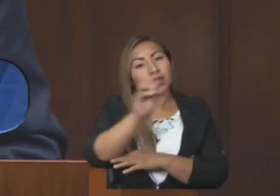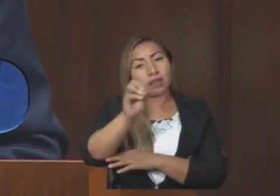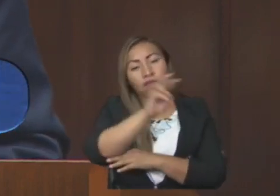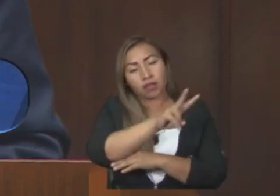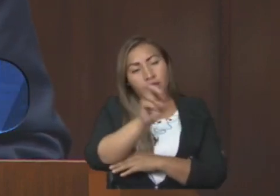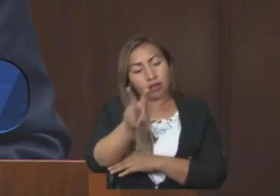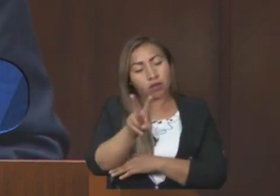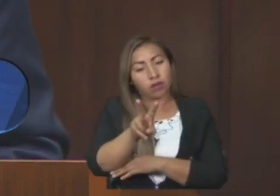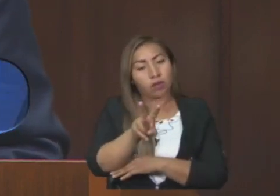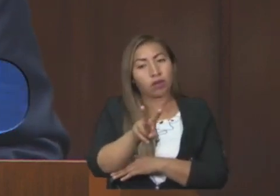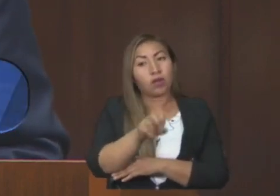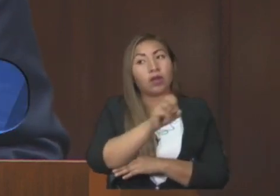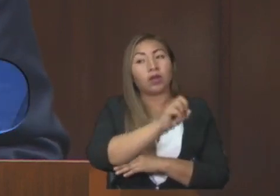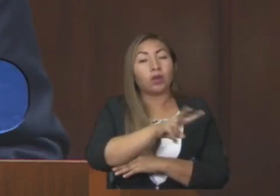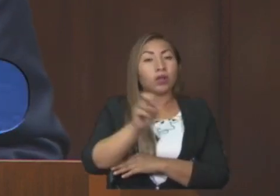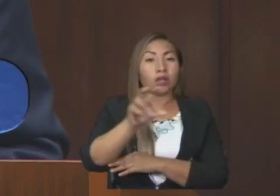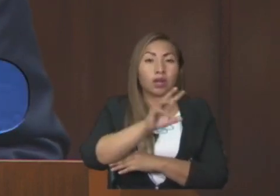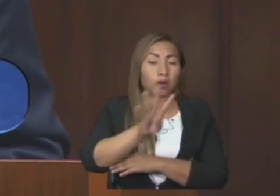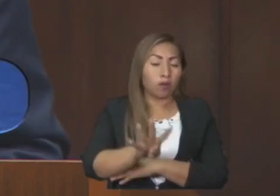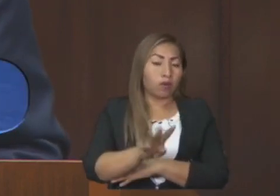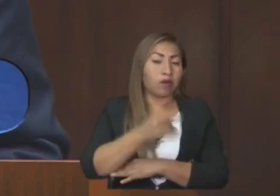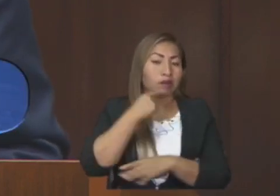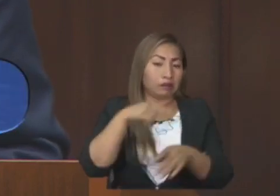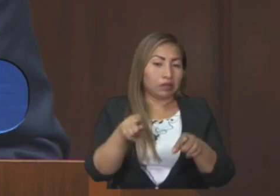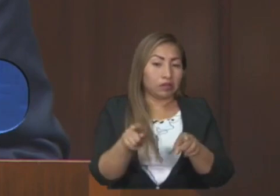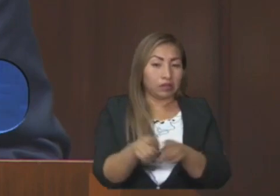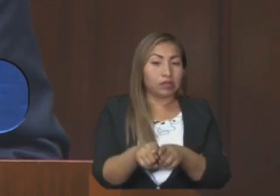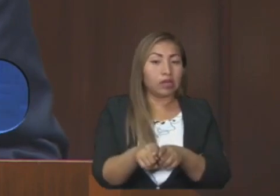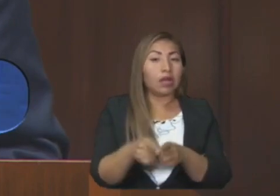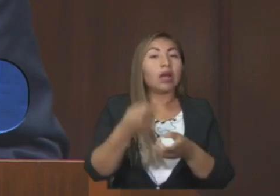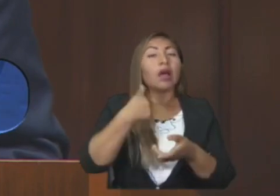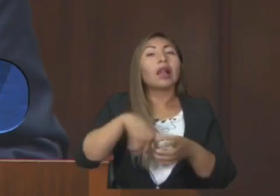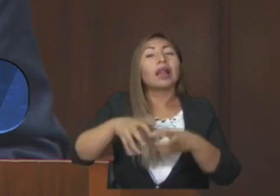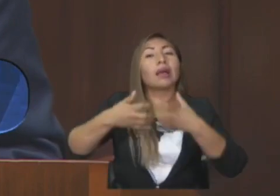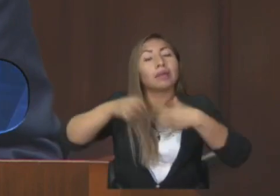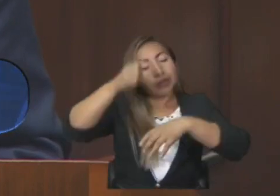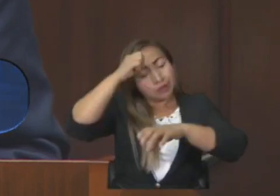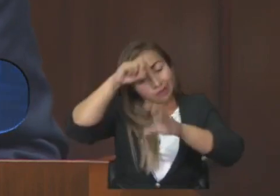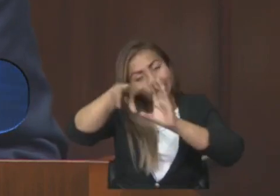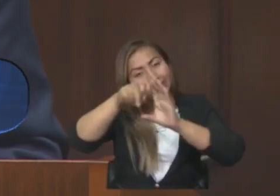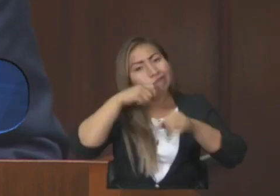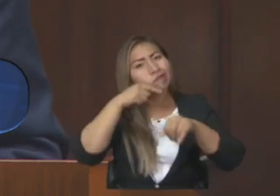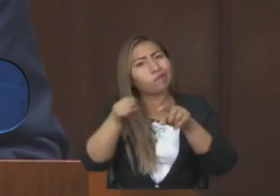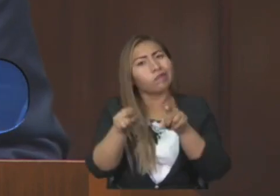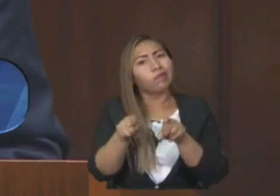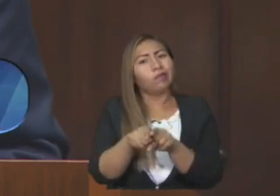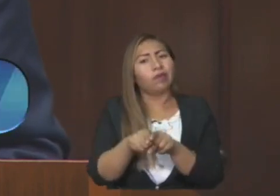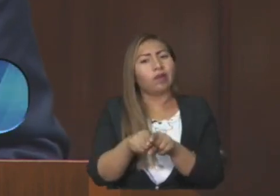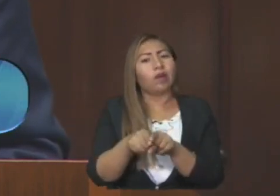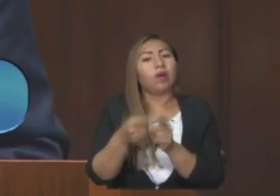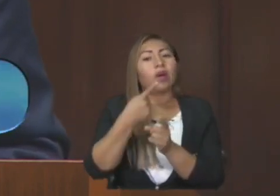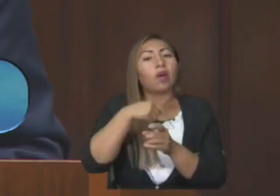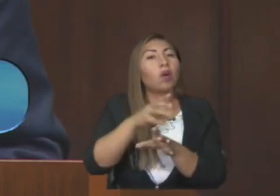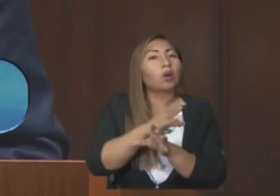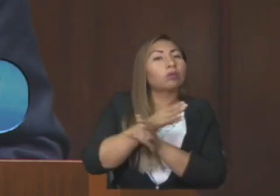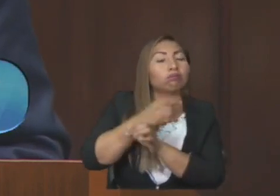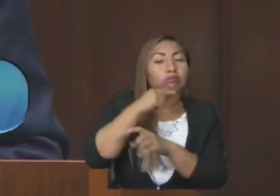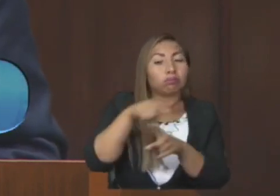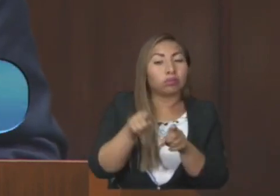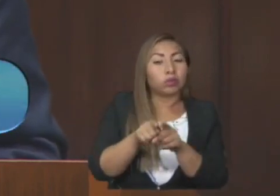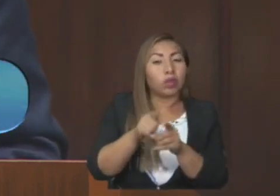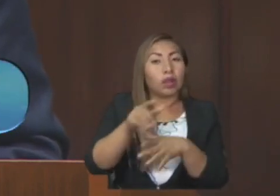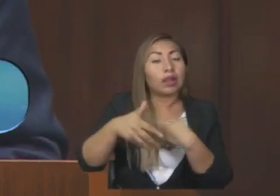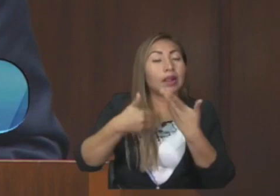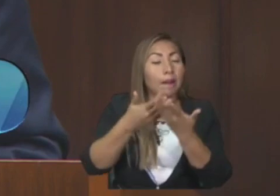2022-234 y ordenó a Minera Panamá establecer un plan para la preservación de cuidado y mantenimiento del proyecto Cobre